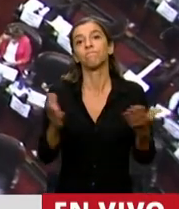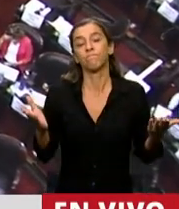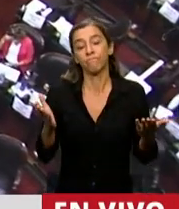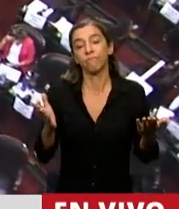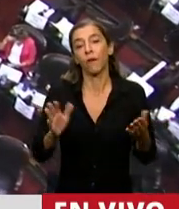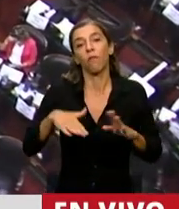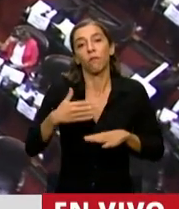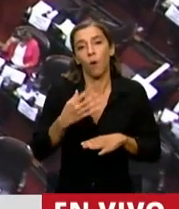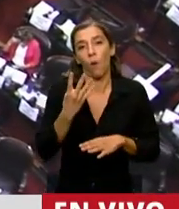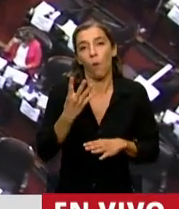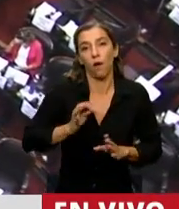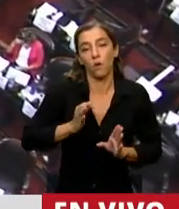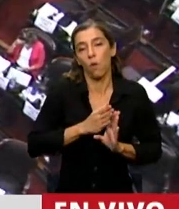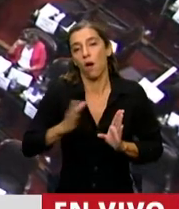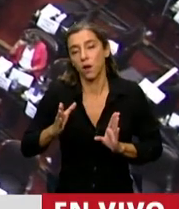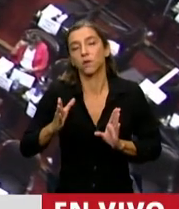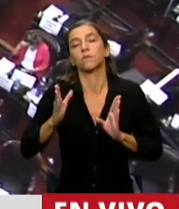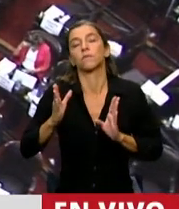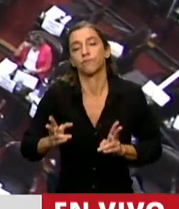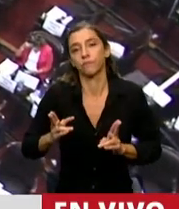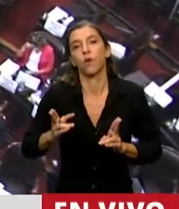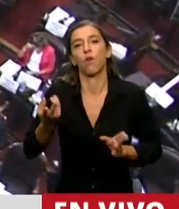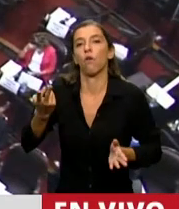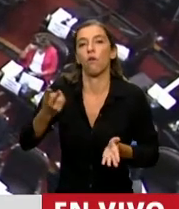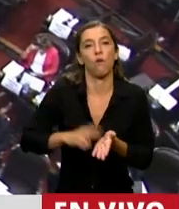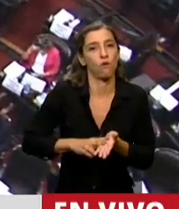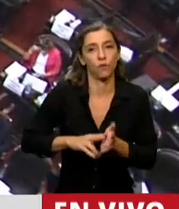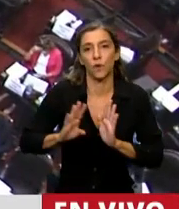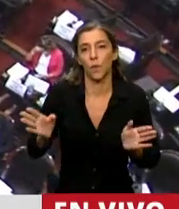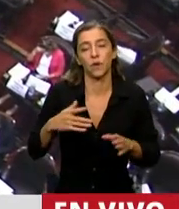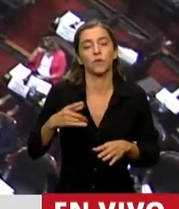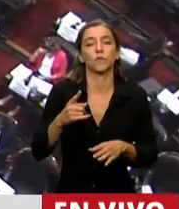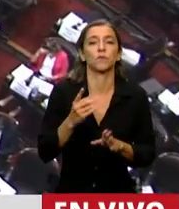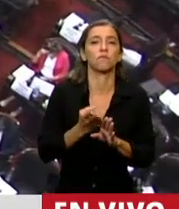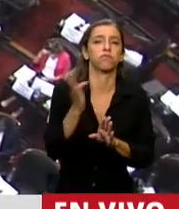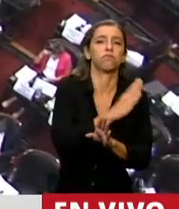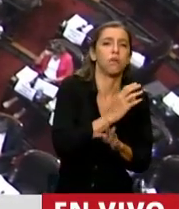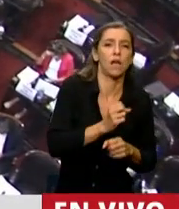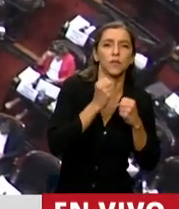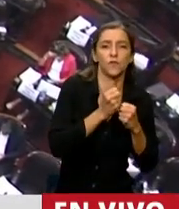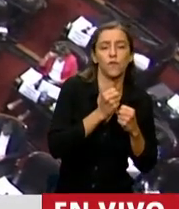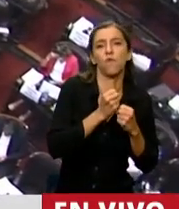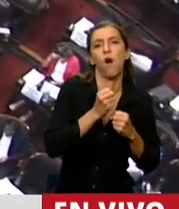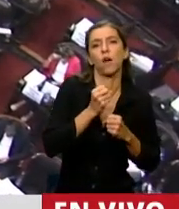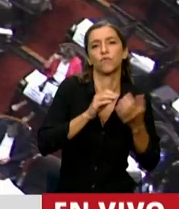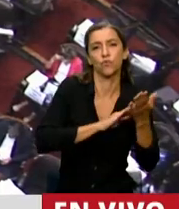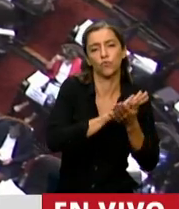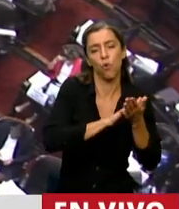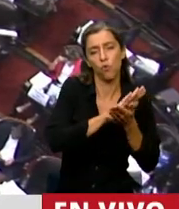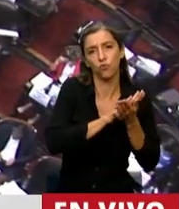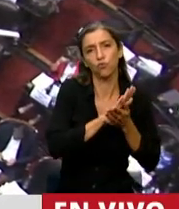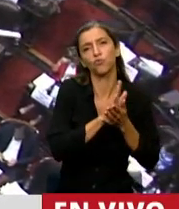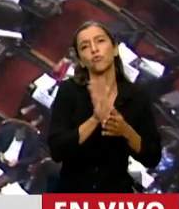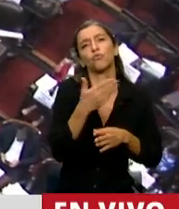revertir drásticamente aquel proceso de desendeudamiento que con tanto esfuerzo habíamos construido los argentinos y